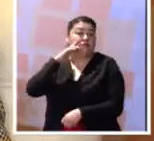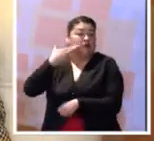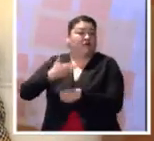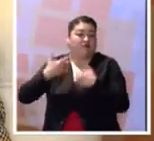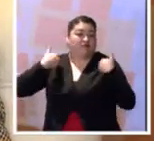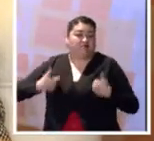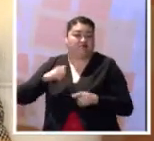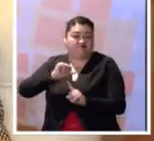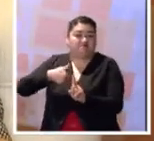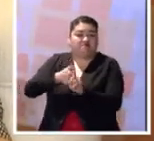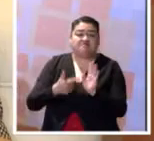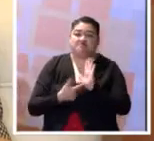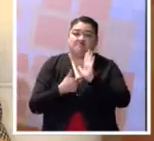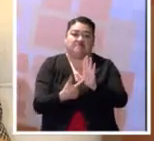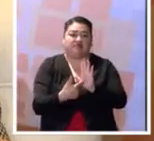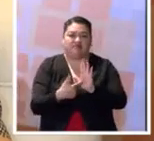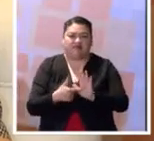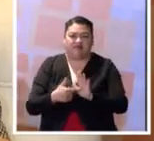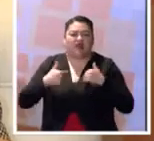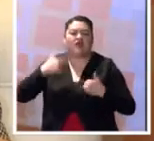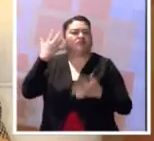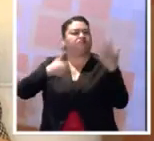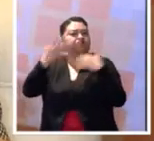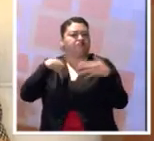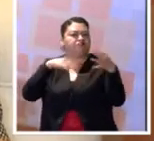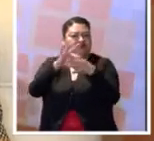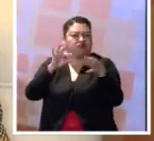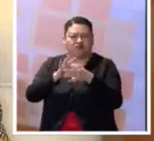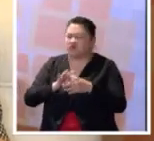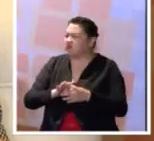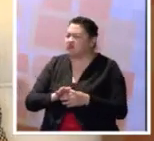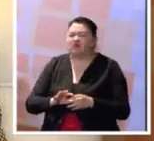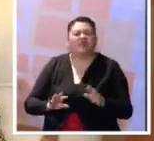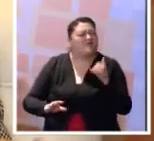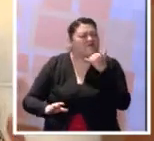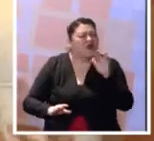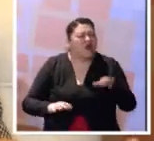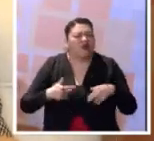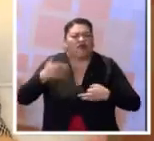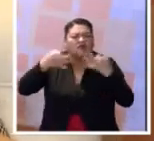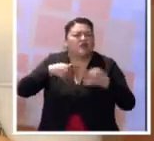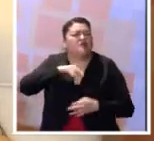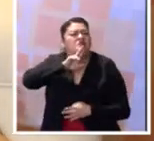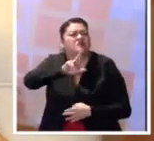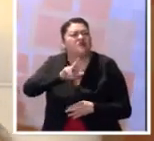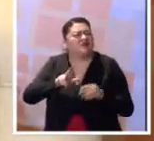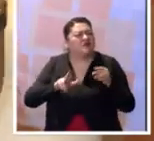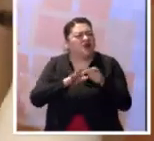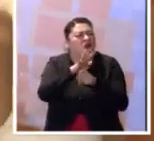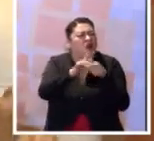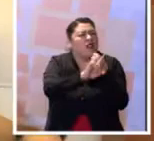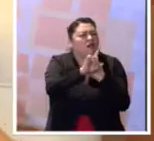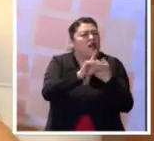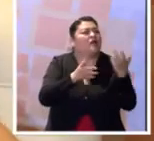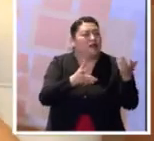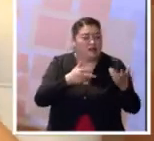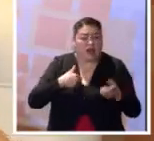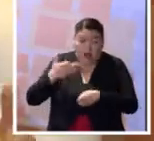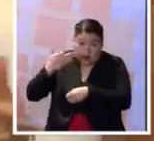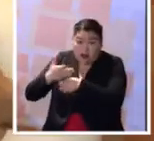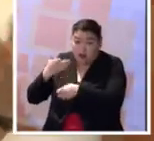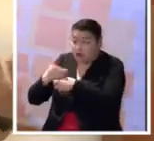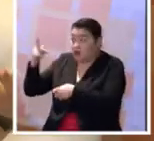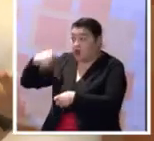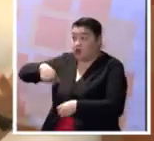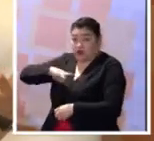fortuna. Yo decía, pues, ¿en qué sentido será este caos que nos atribuyen a la resolución de la Sala Regional Monterrey hoy impugnada?